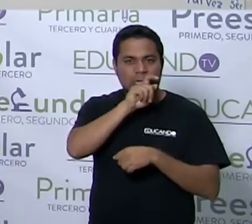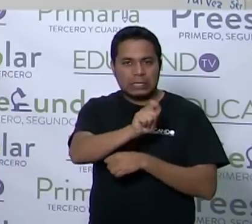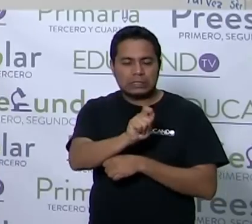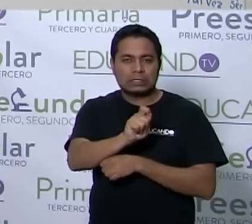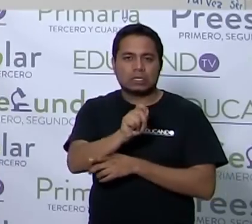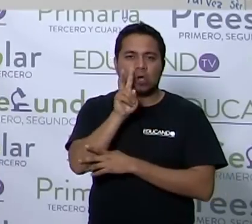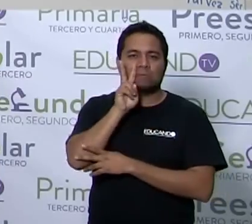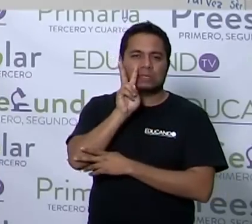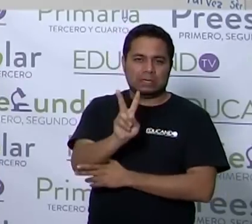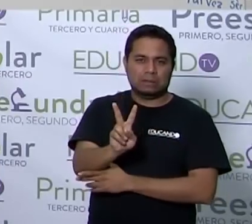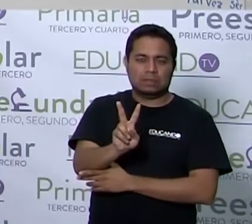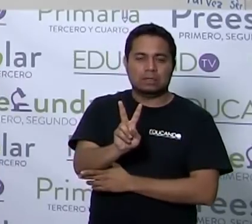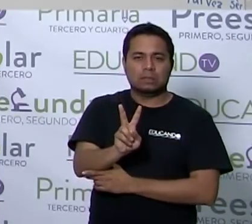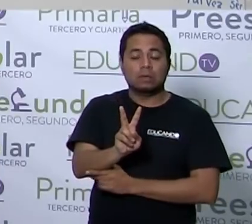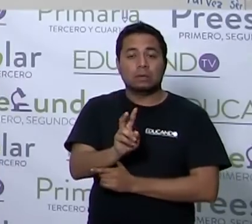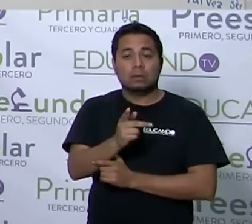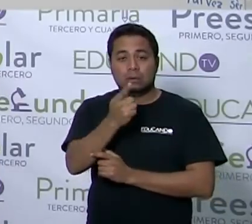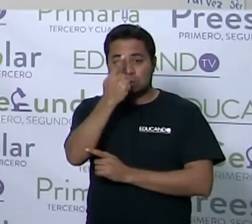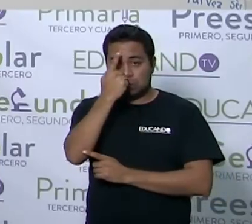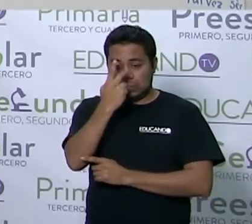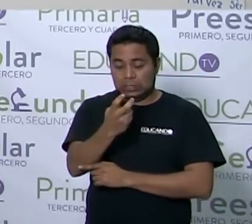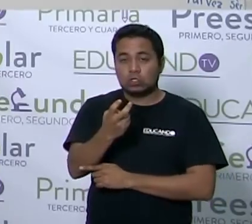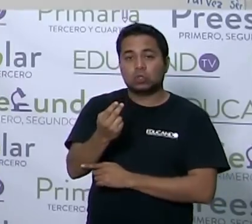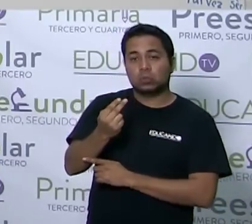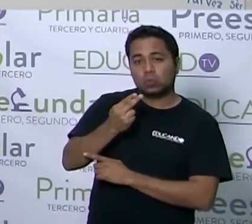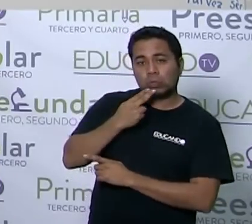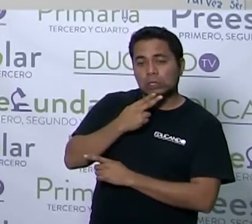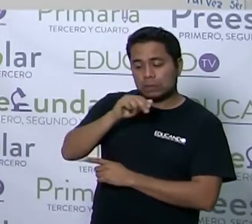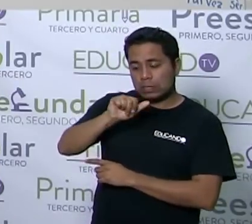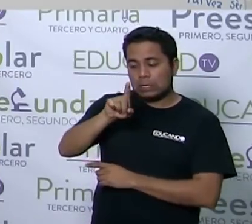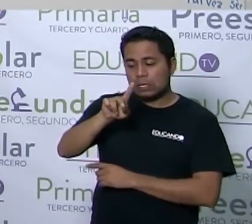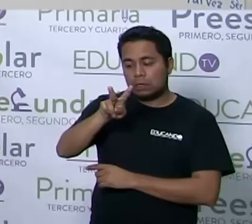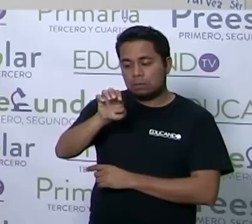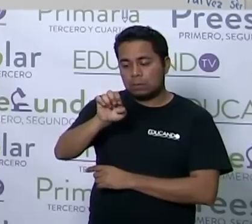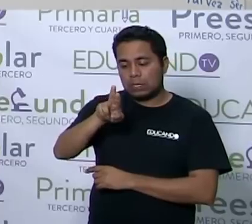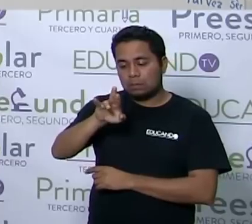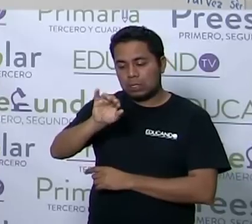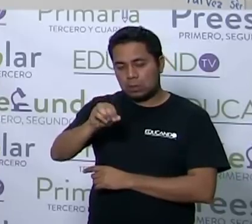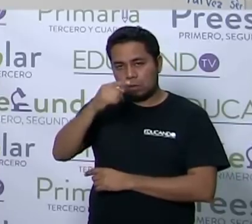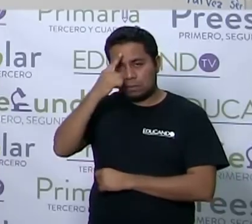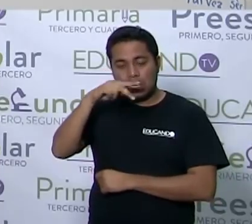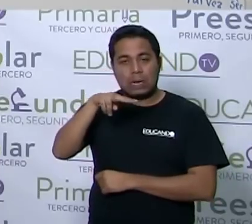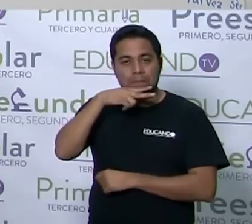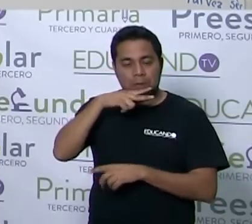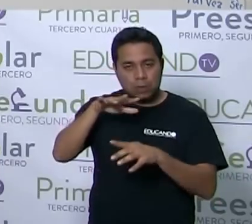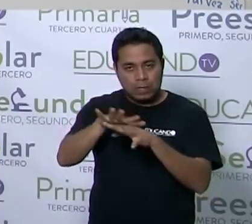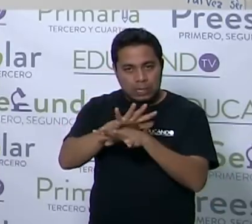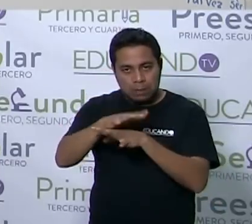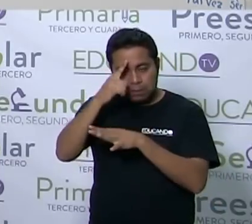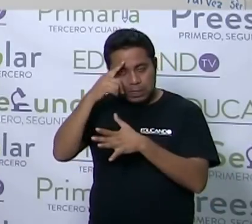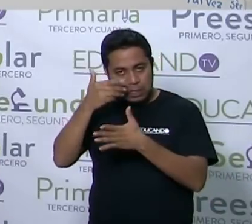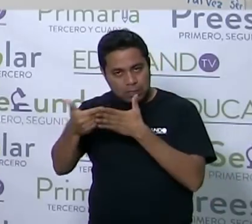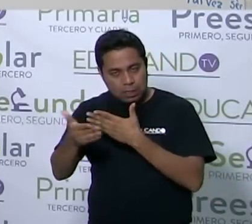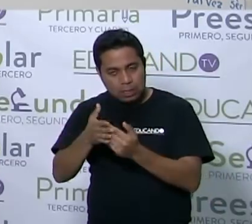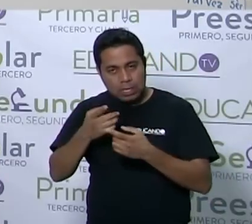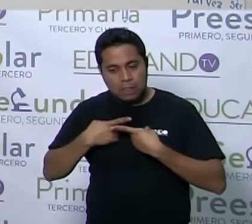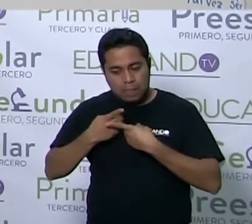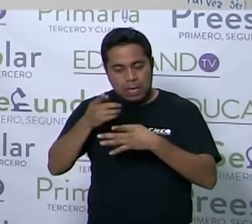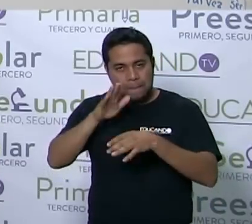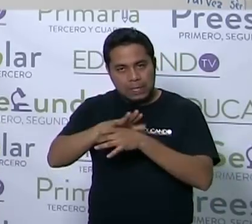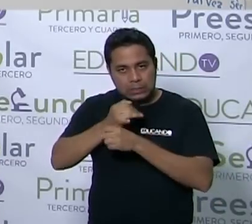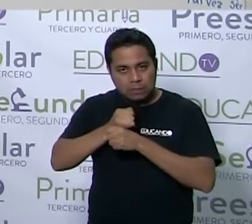¿sí? Entonces, para eso sirven los adverbios, para modificar al verbo, para ampliar información